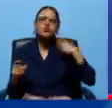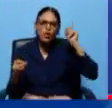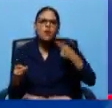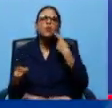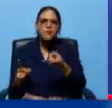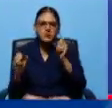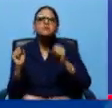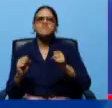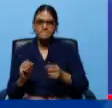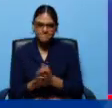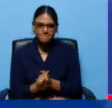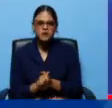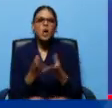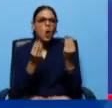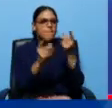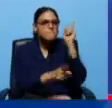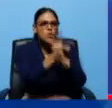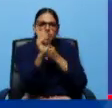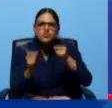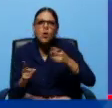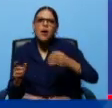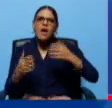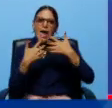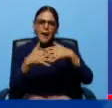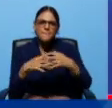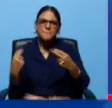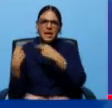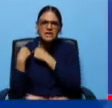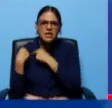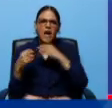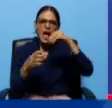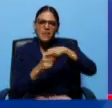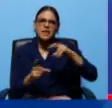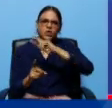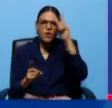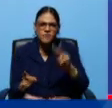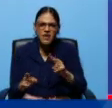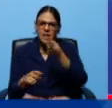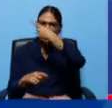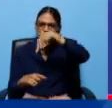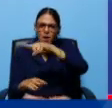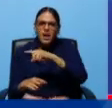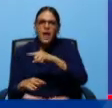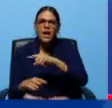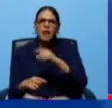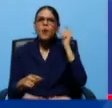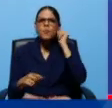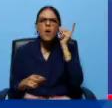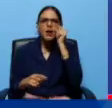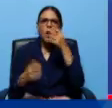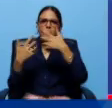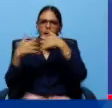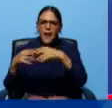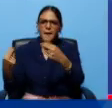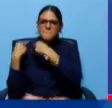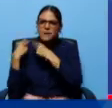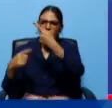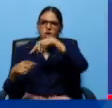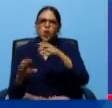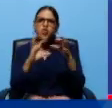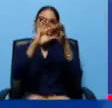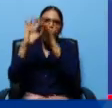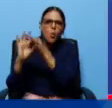decirlo, muchos empresarios del país, señores empresarios, señoras empresarias, se han